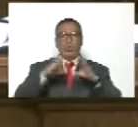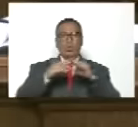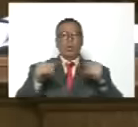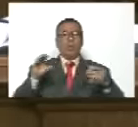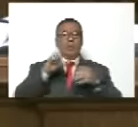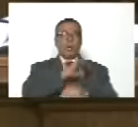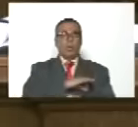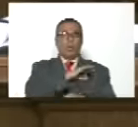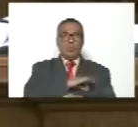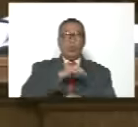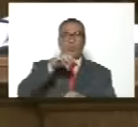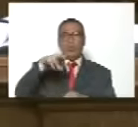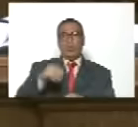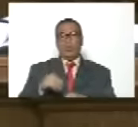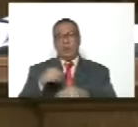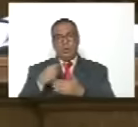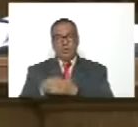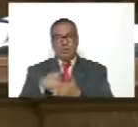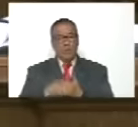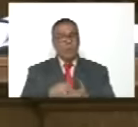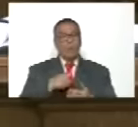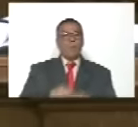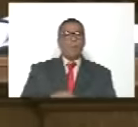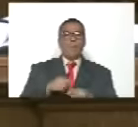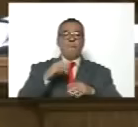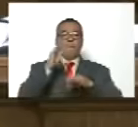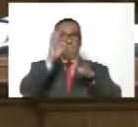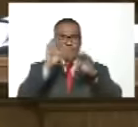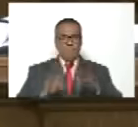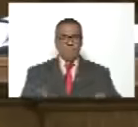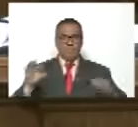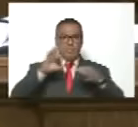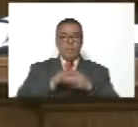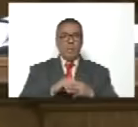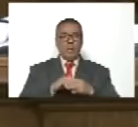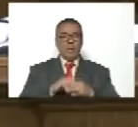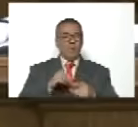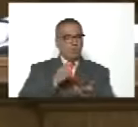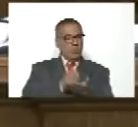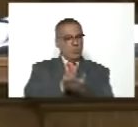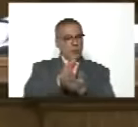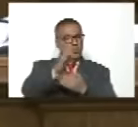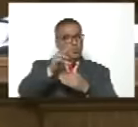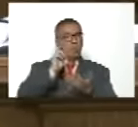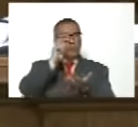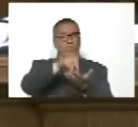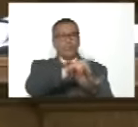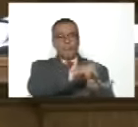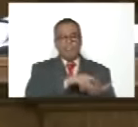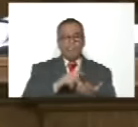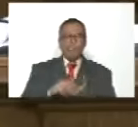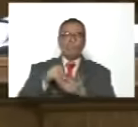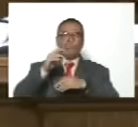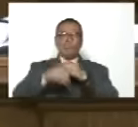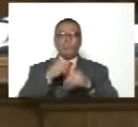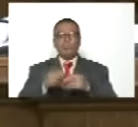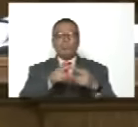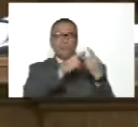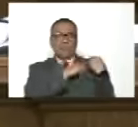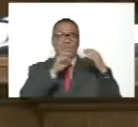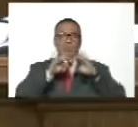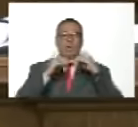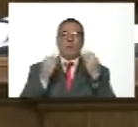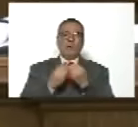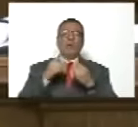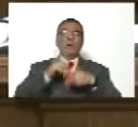organizaciones sociales sin fines de lucro como formas asociativas orientadas a la participación corresponsable de la